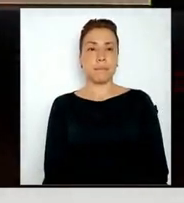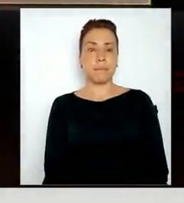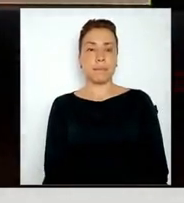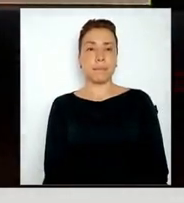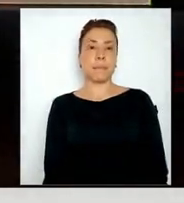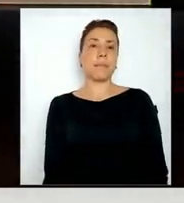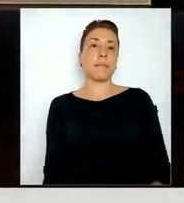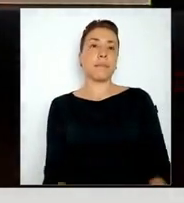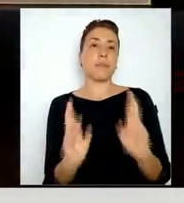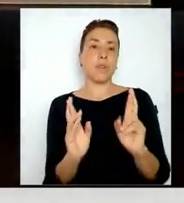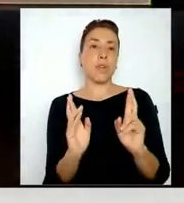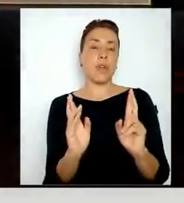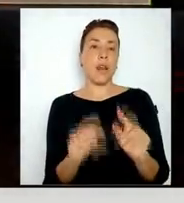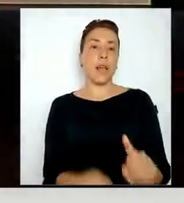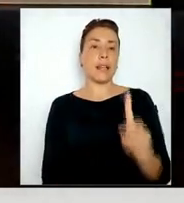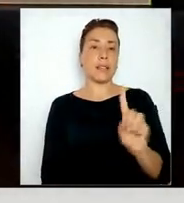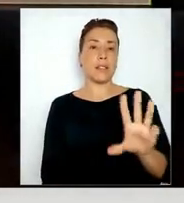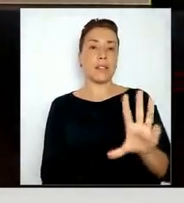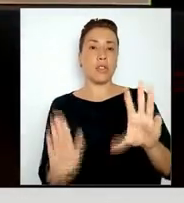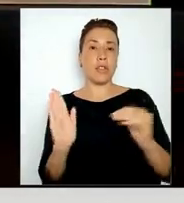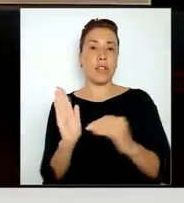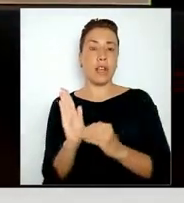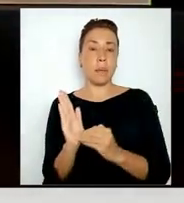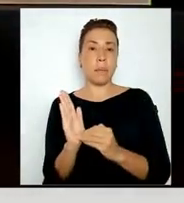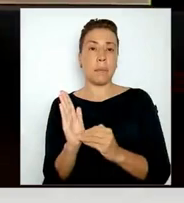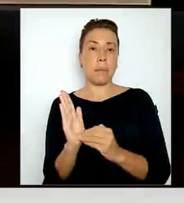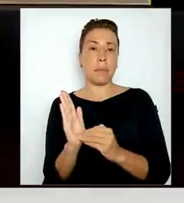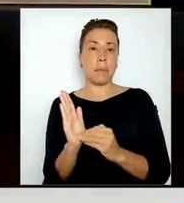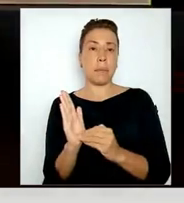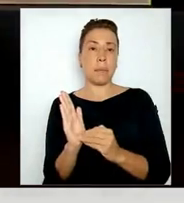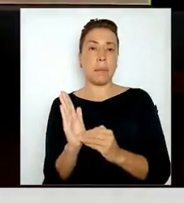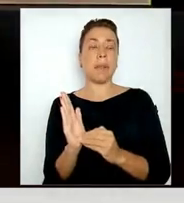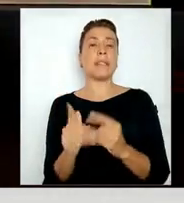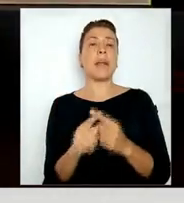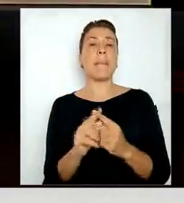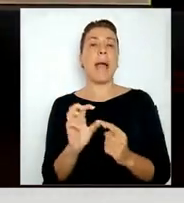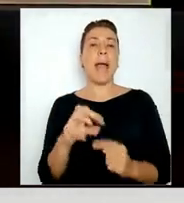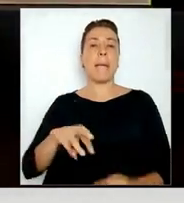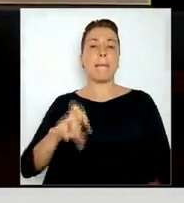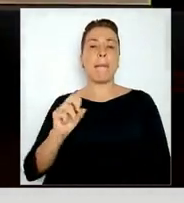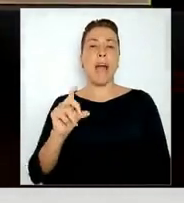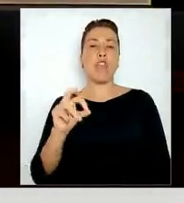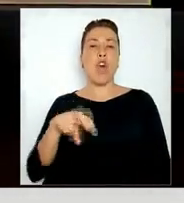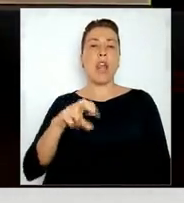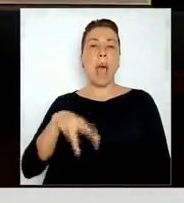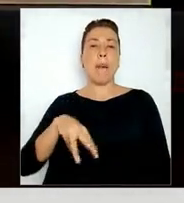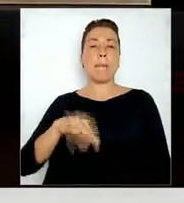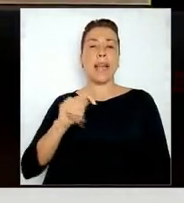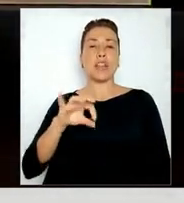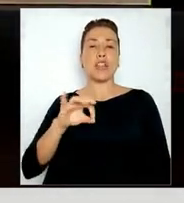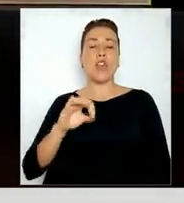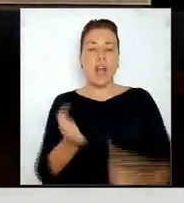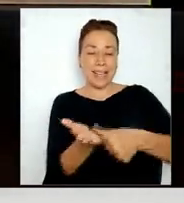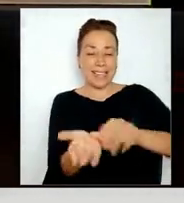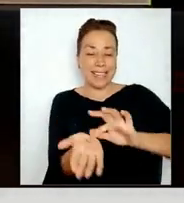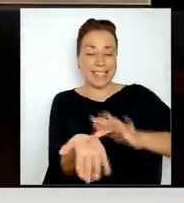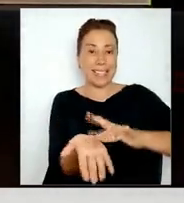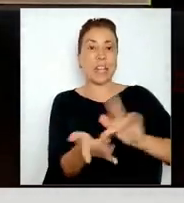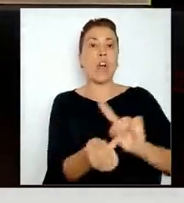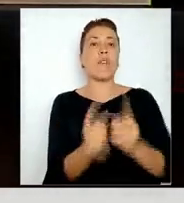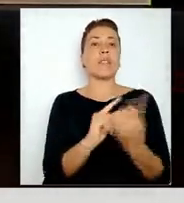190.000 empadronamientos biométricos no se conviertan en 190.000 perdonazos